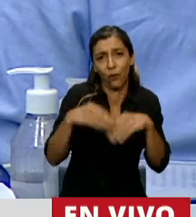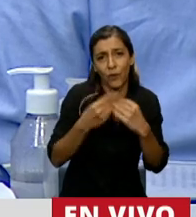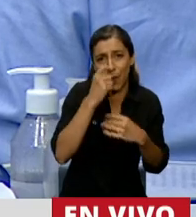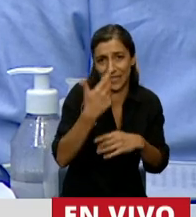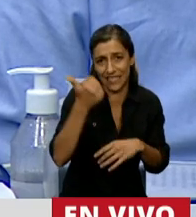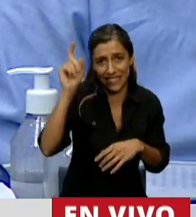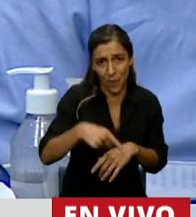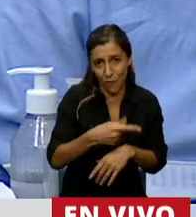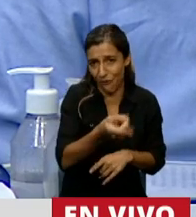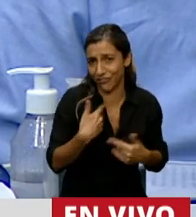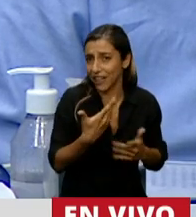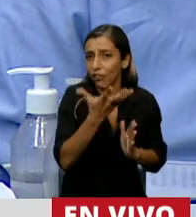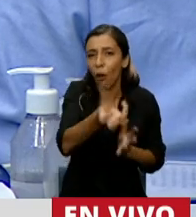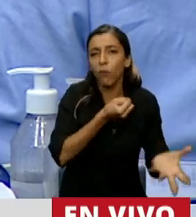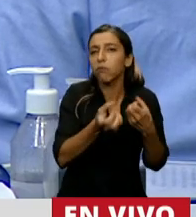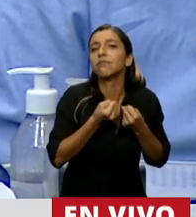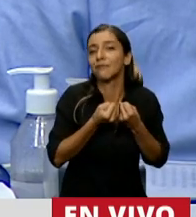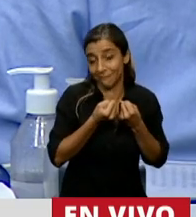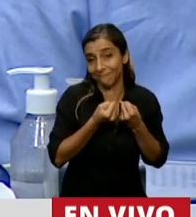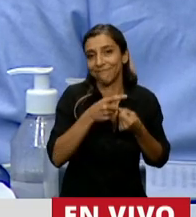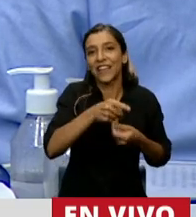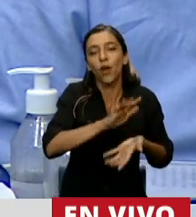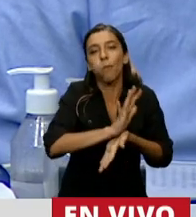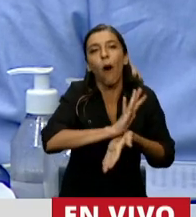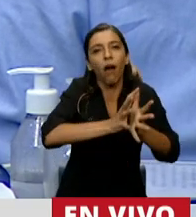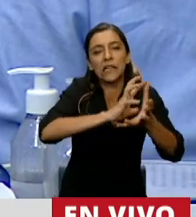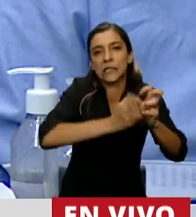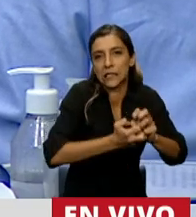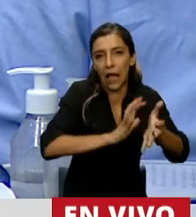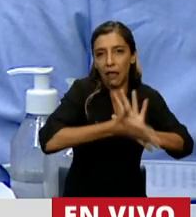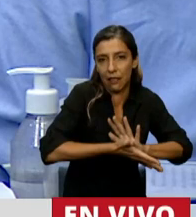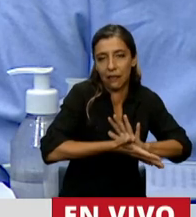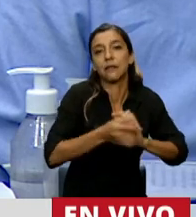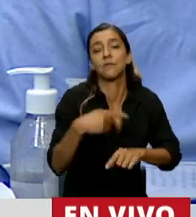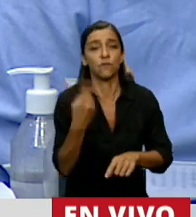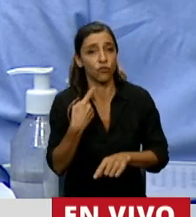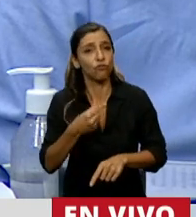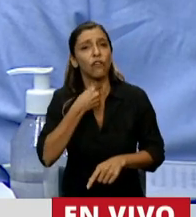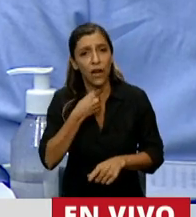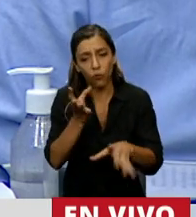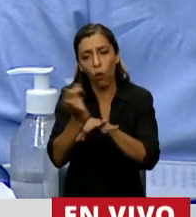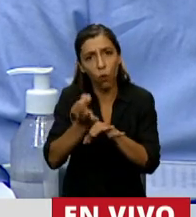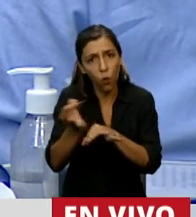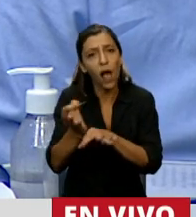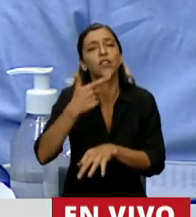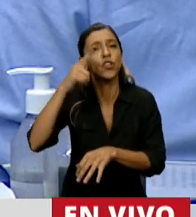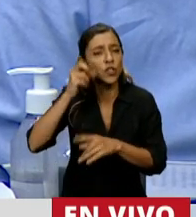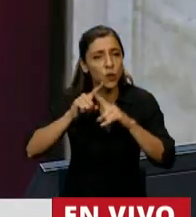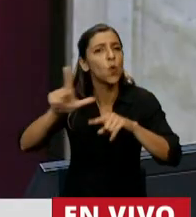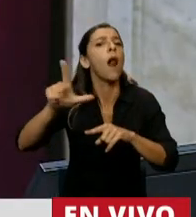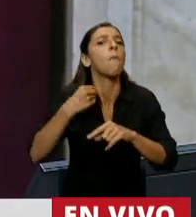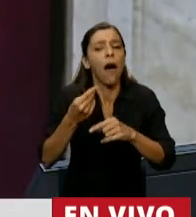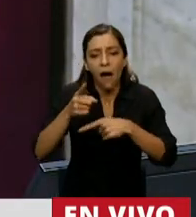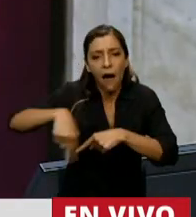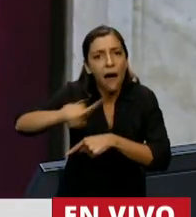porque nuestro lema, que es educación sexual para decidir, anticonceptivos...